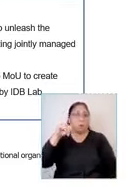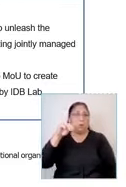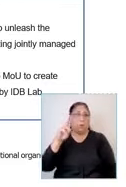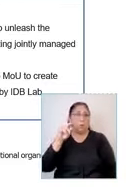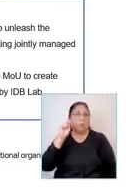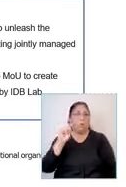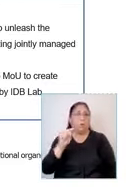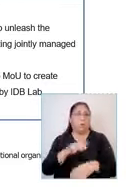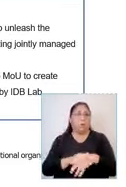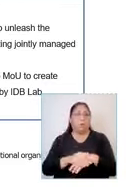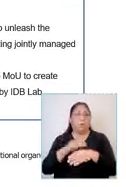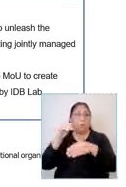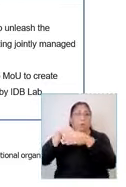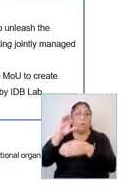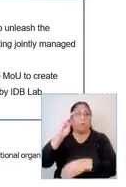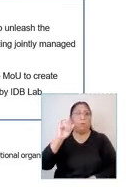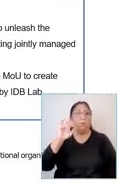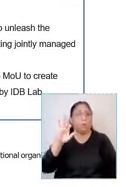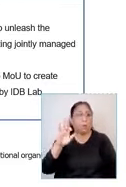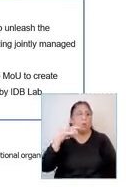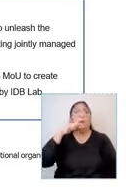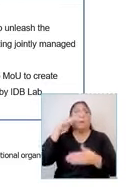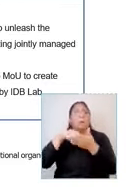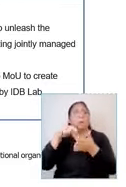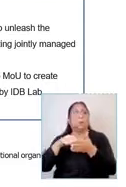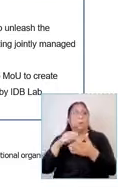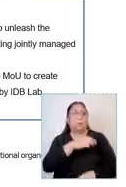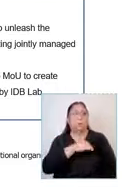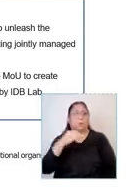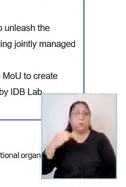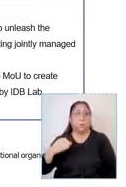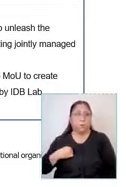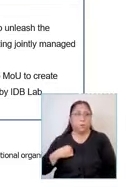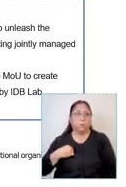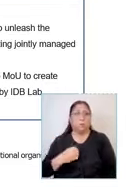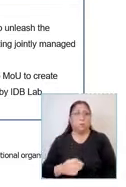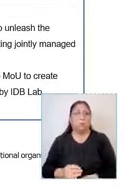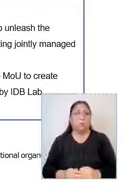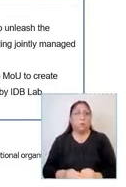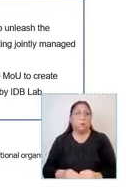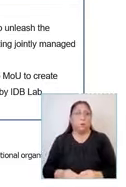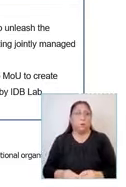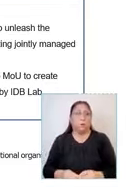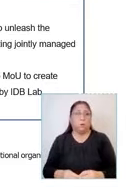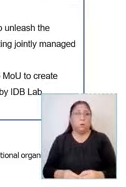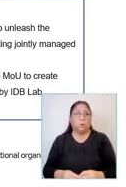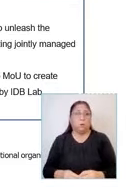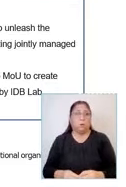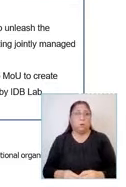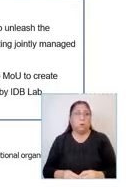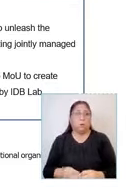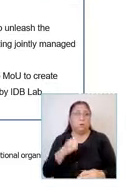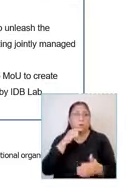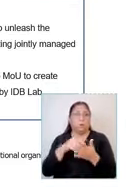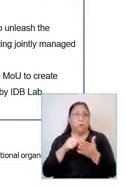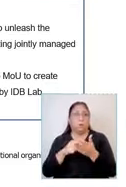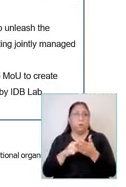BID y el Ministerio de Startups y Pequeñas y Medianas Empresas de